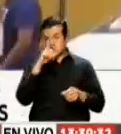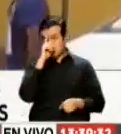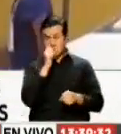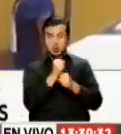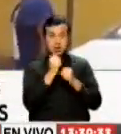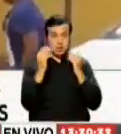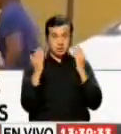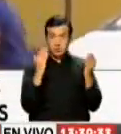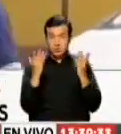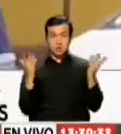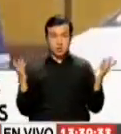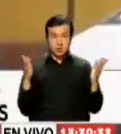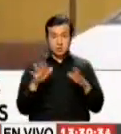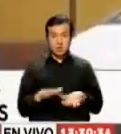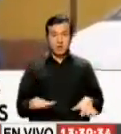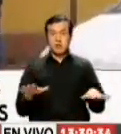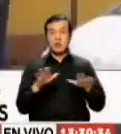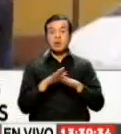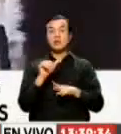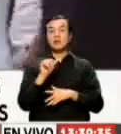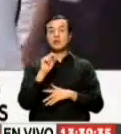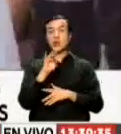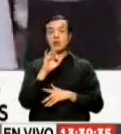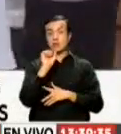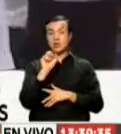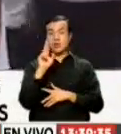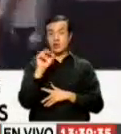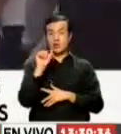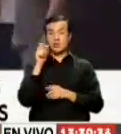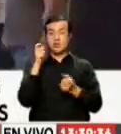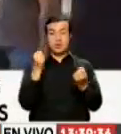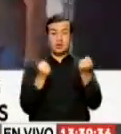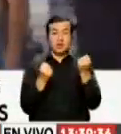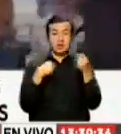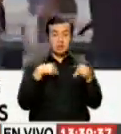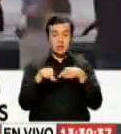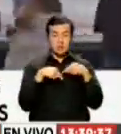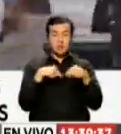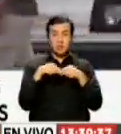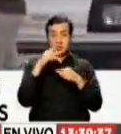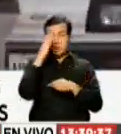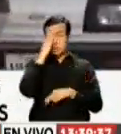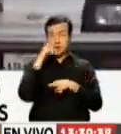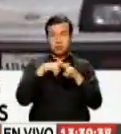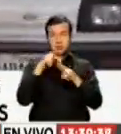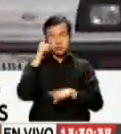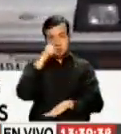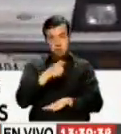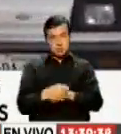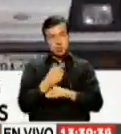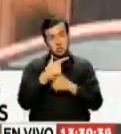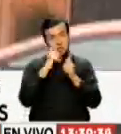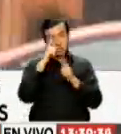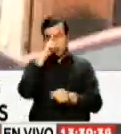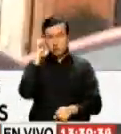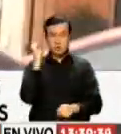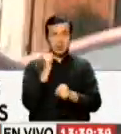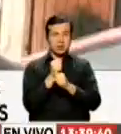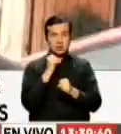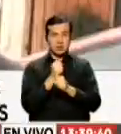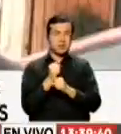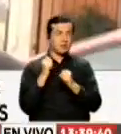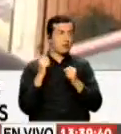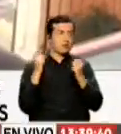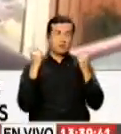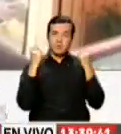taxi. Mientras tanto, en el cantón Santa Rosa, transportistas ilegales realizaron una protesta exigiendo el libre trabajo. No sé